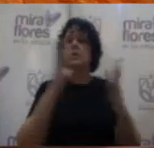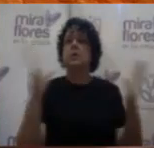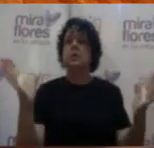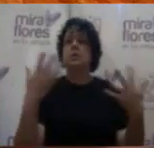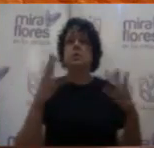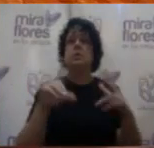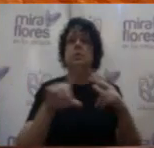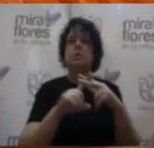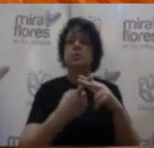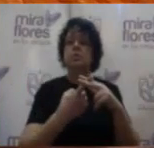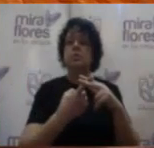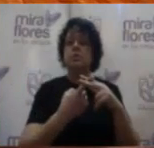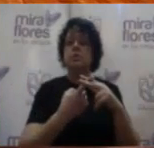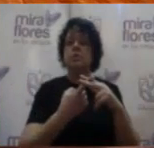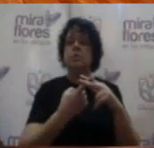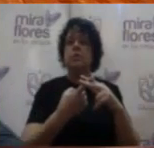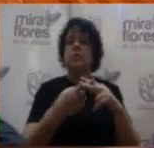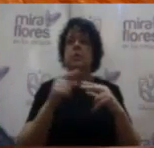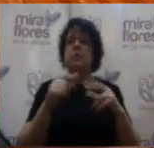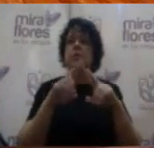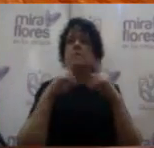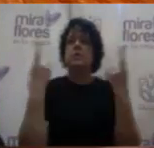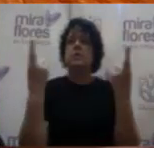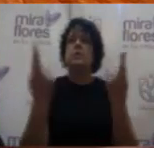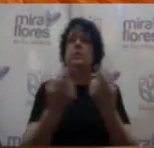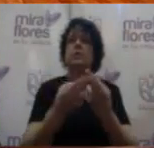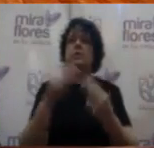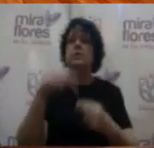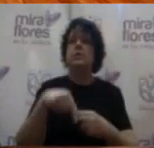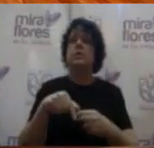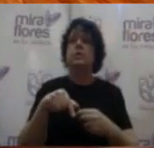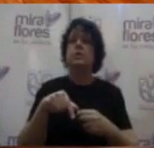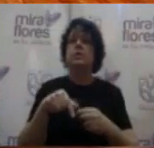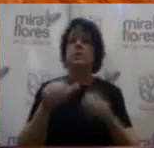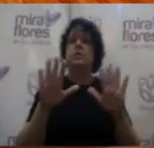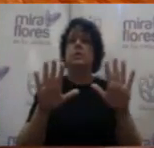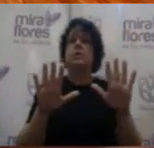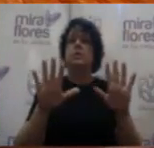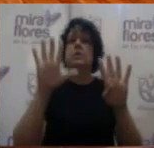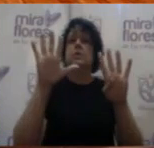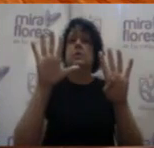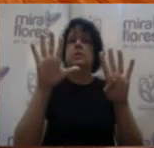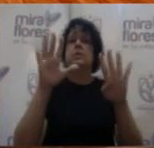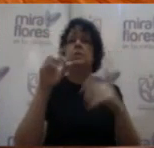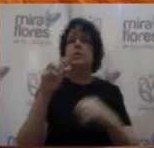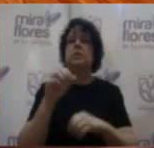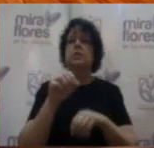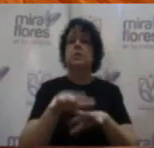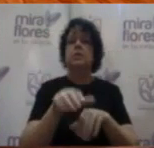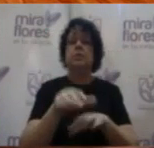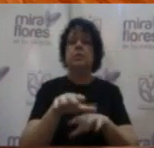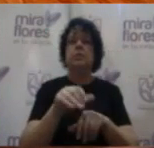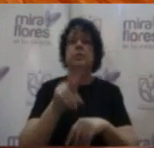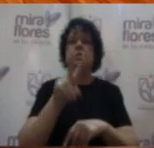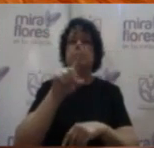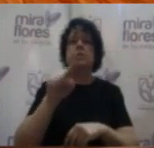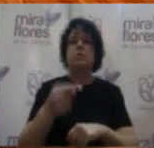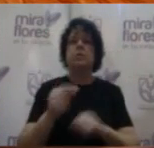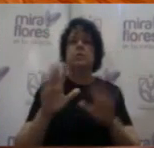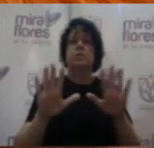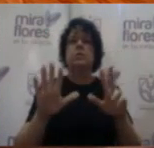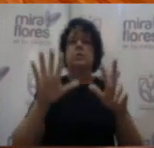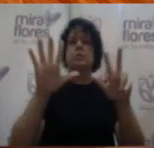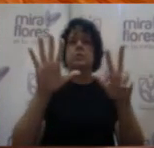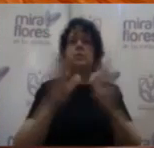a dar inicio a nuestra sesión ordinaria de la fecha, hoy es 19 de julio del año 2018 y le voy a pedir a nuestra